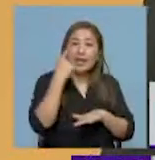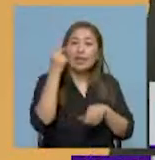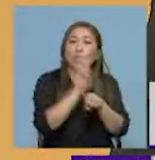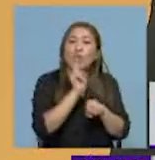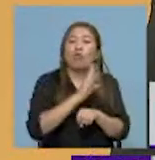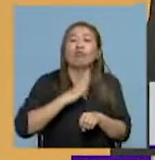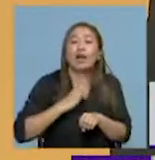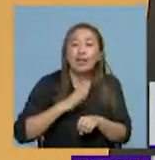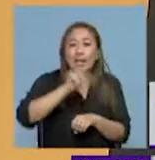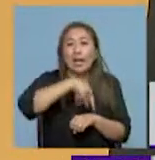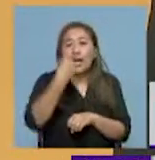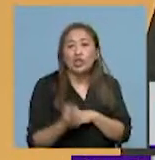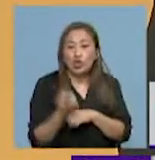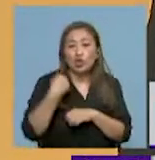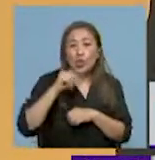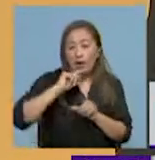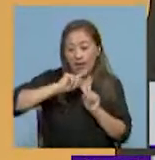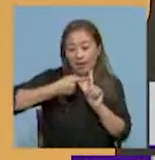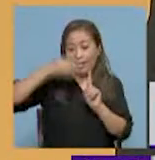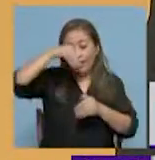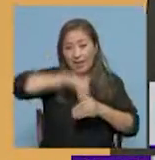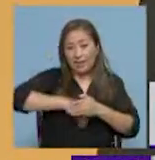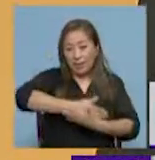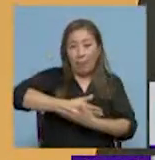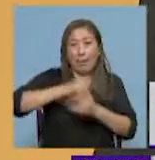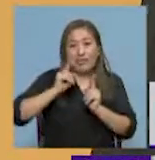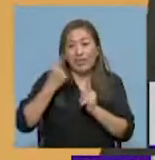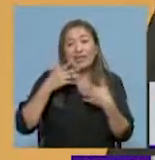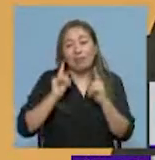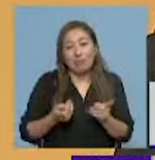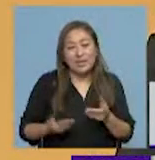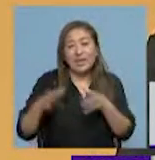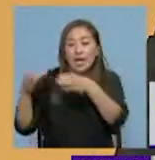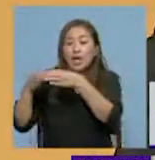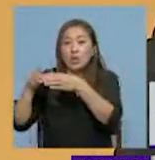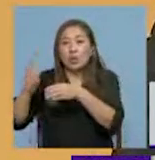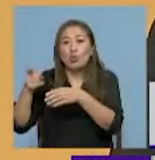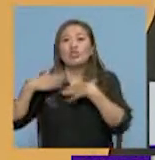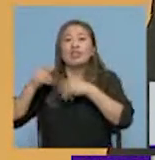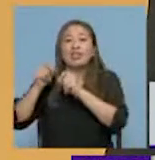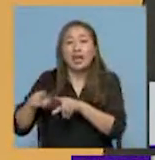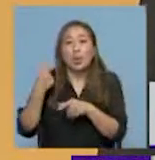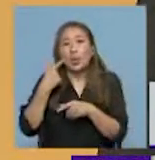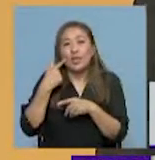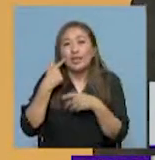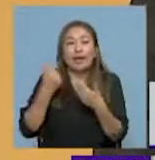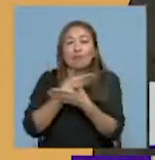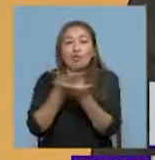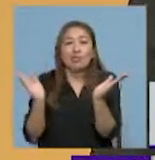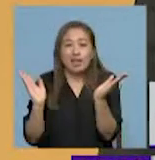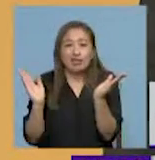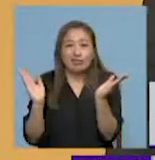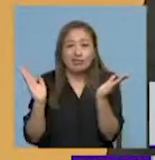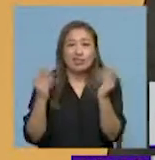hay otra vida dentro de la mueven del vientre de semama y hay un equipo sanitario que está muy después no así que